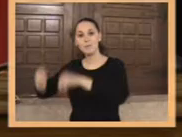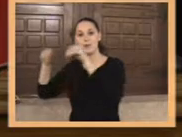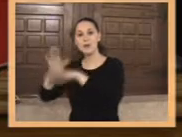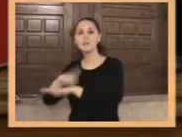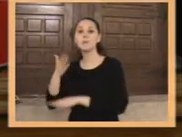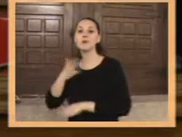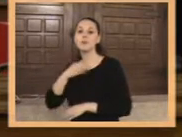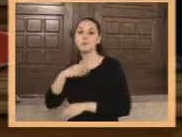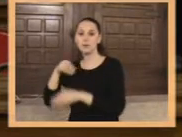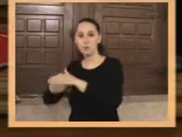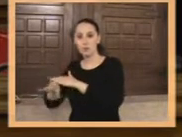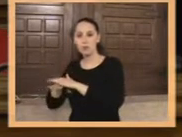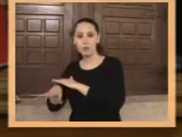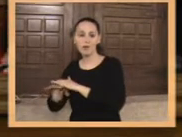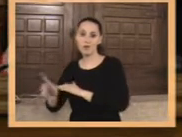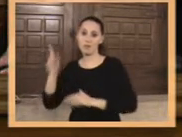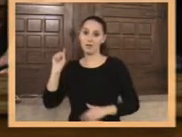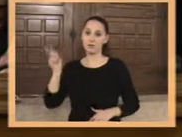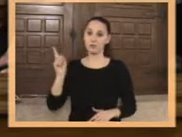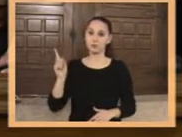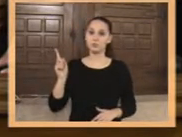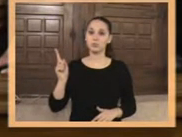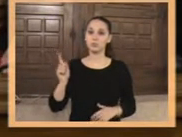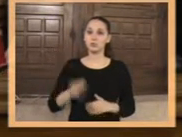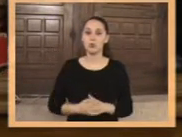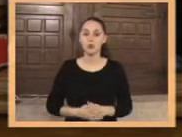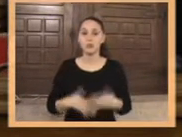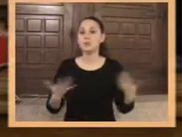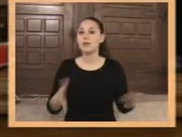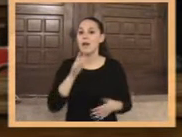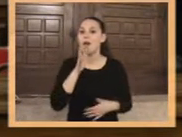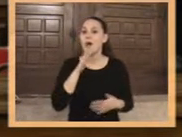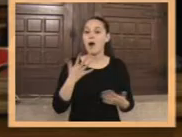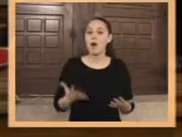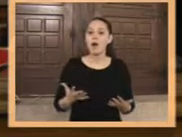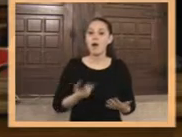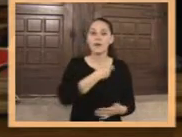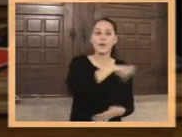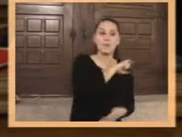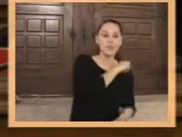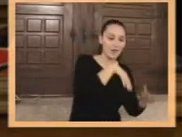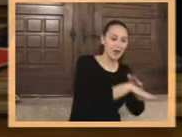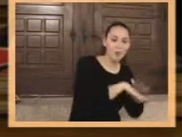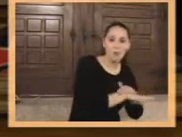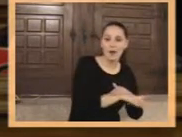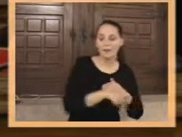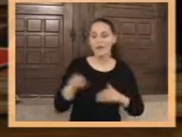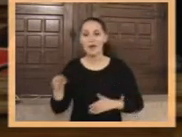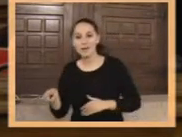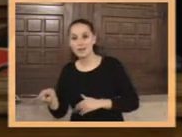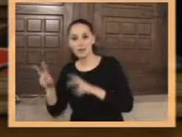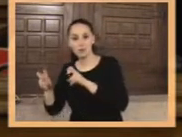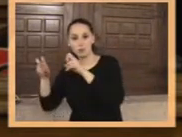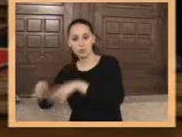antigua dependencia de la Policía Nacional. No sé si vamos a tener el archivo dividido. Tenemos actualmente también Archivo Municipal, el histórico, en Las Claras, creo